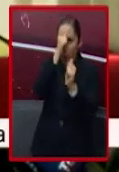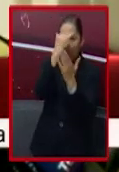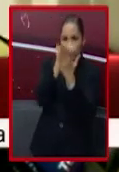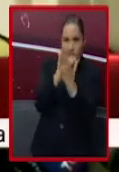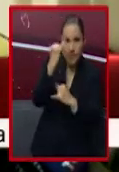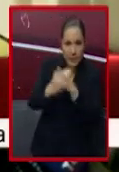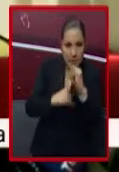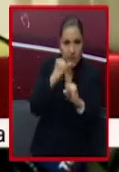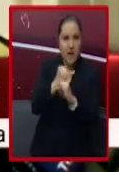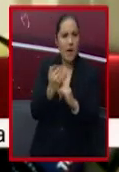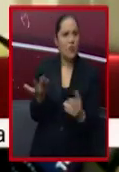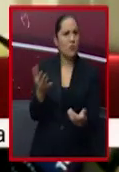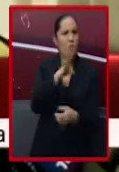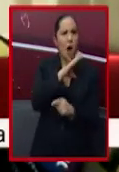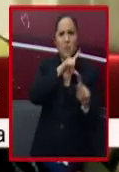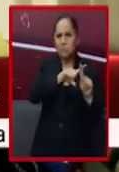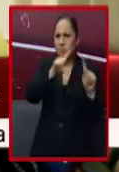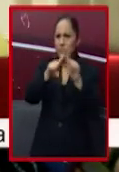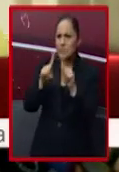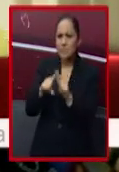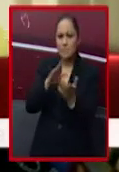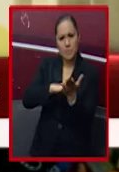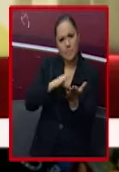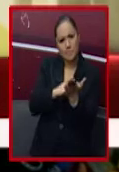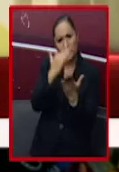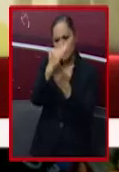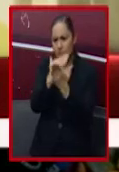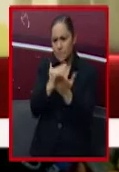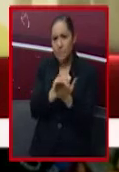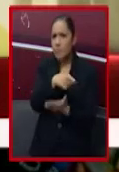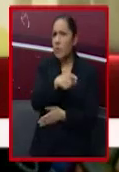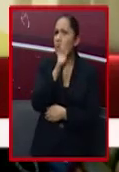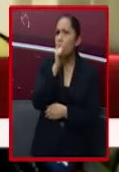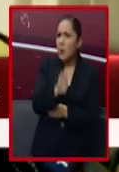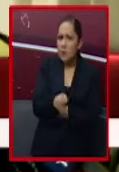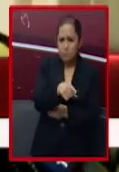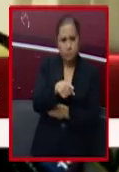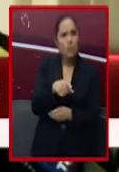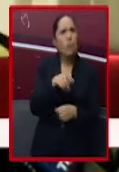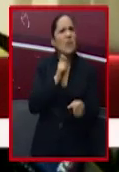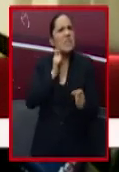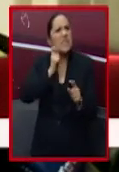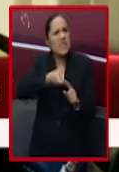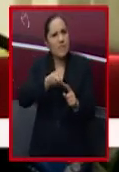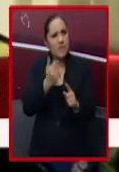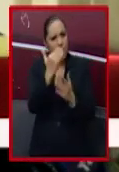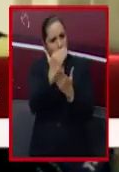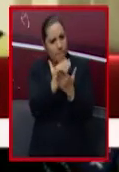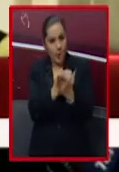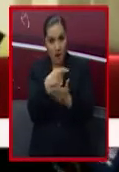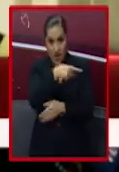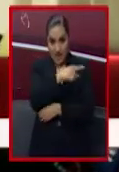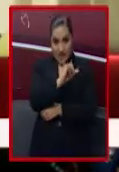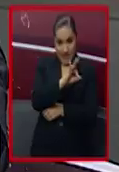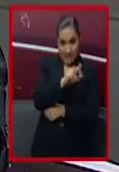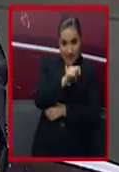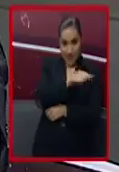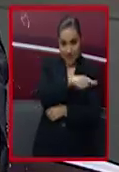de expresión catalogan como censura previa las definiciones que quiere imponer el IFT